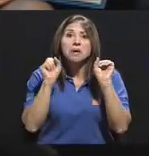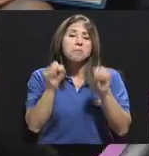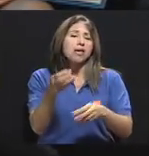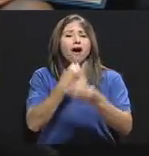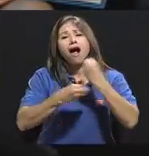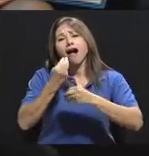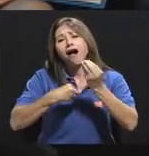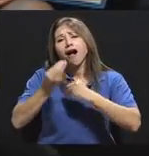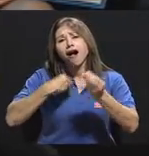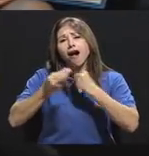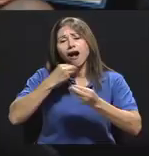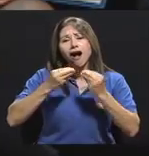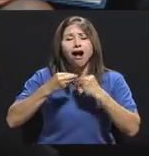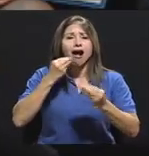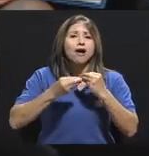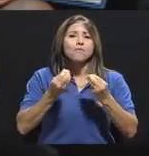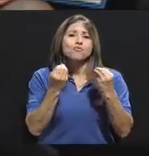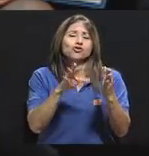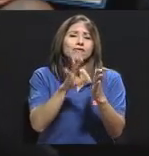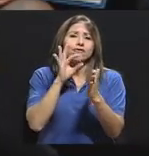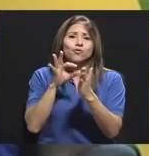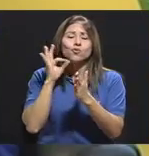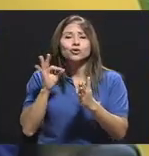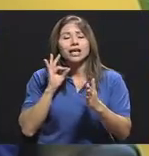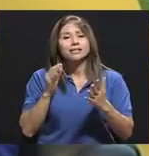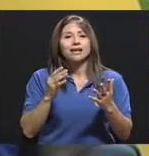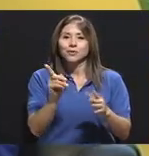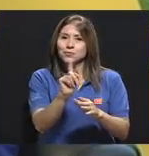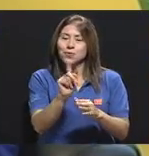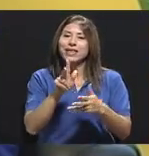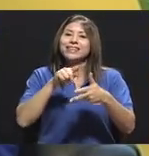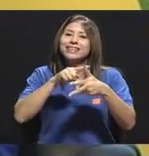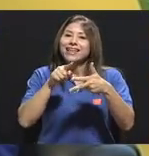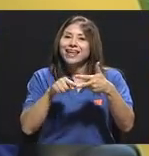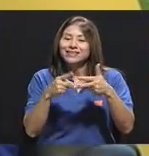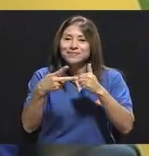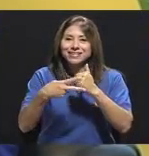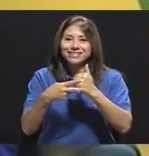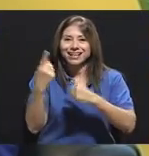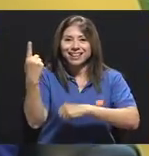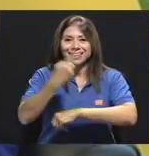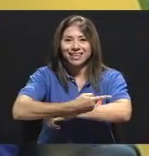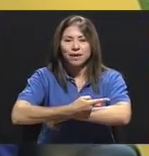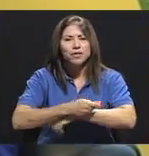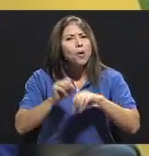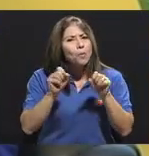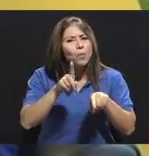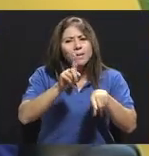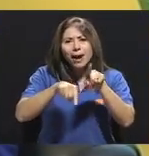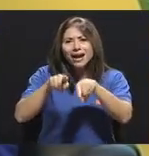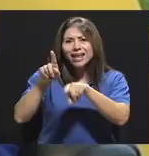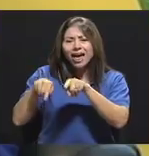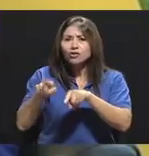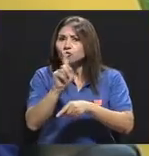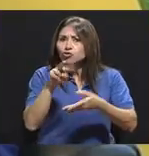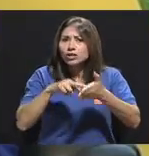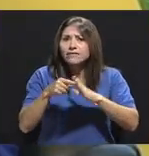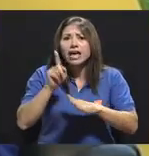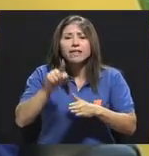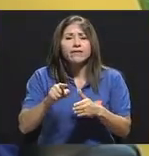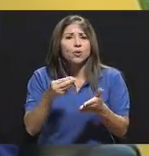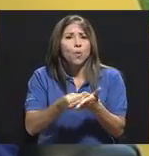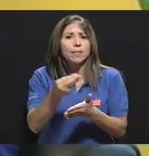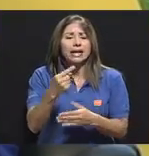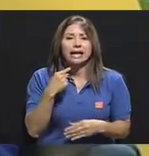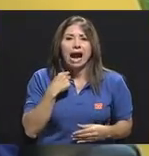20 bananos verdad unas tres porciones al día este y pueden ser variadas y no precisamente Hay que comprar vegetales caros ni sino lo